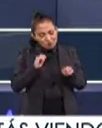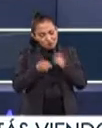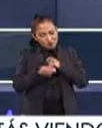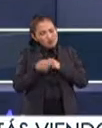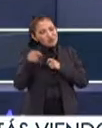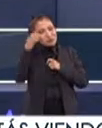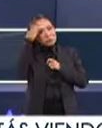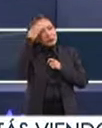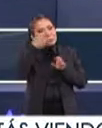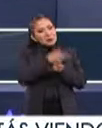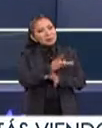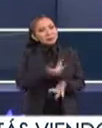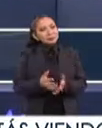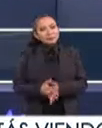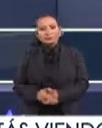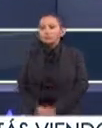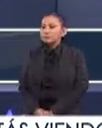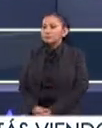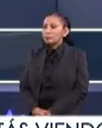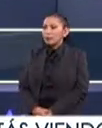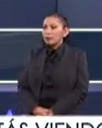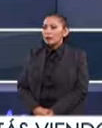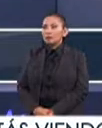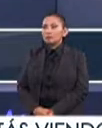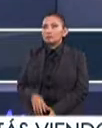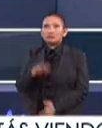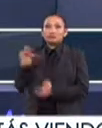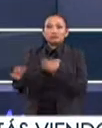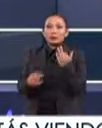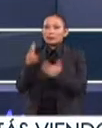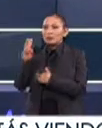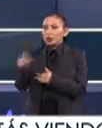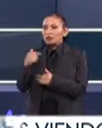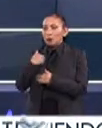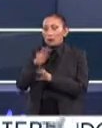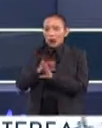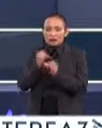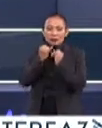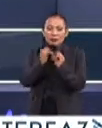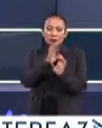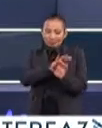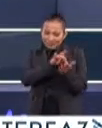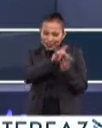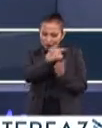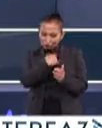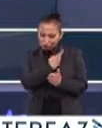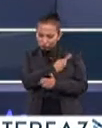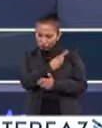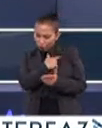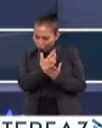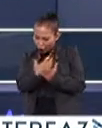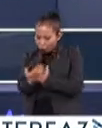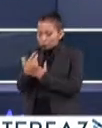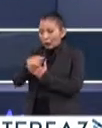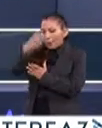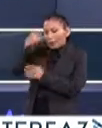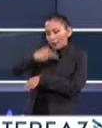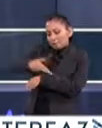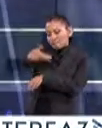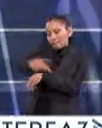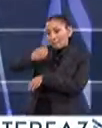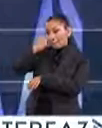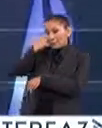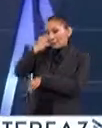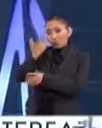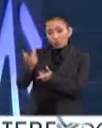después de esta experiencia? Pues todo. Yo creo que me hice más independiente, aprendí a solucionar cosas